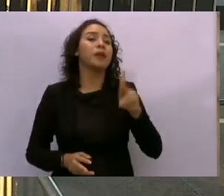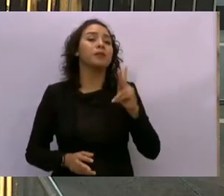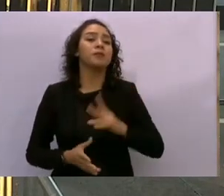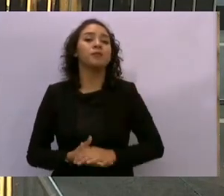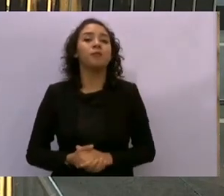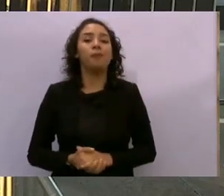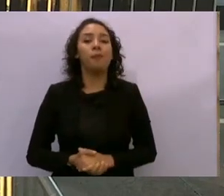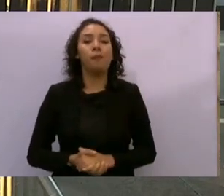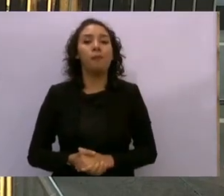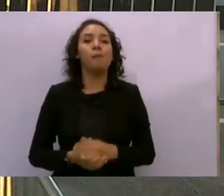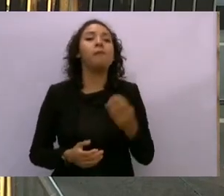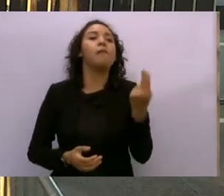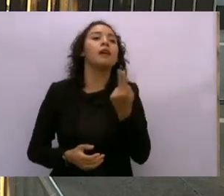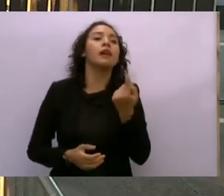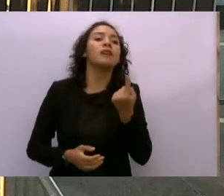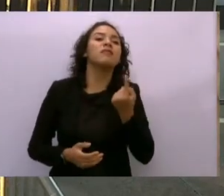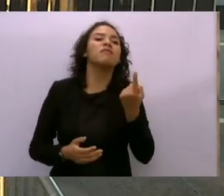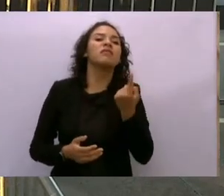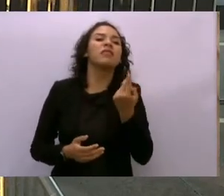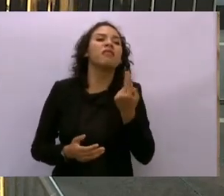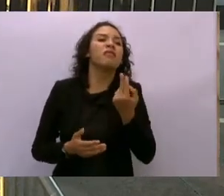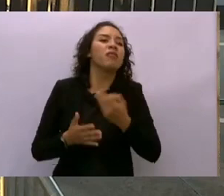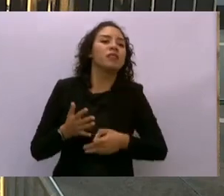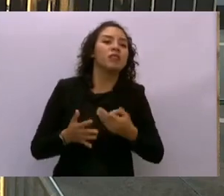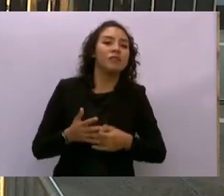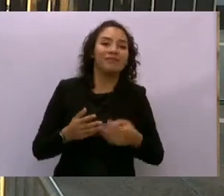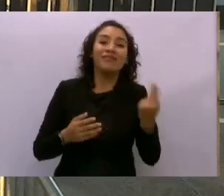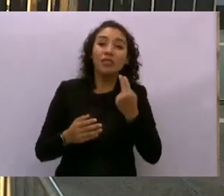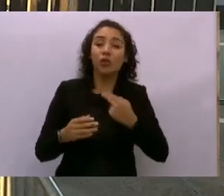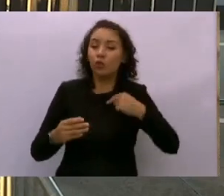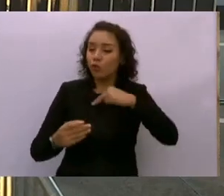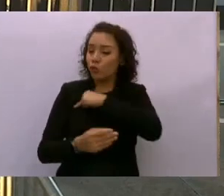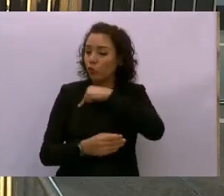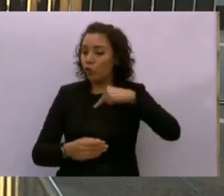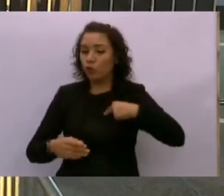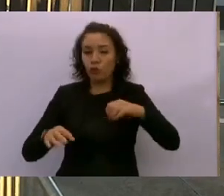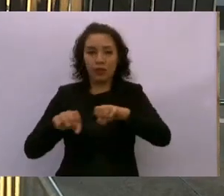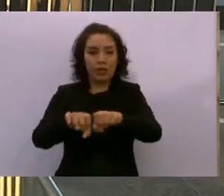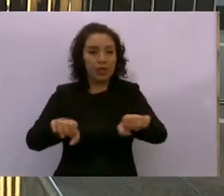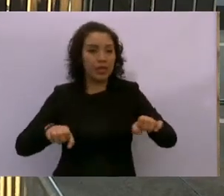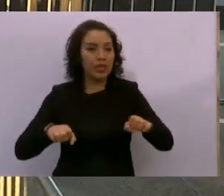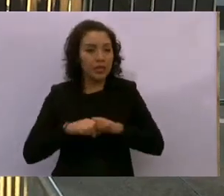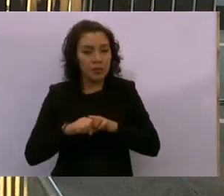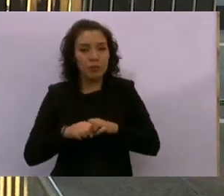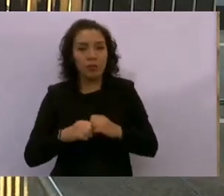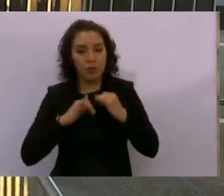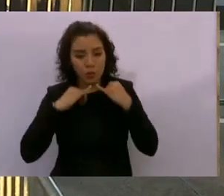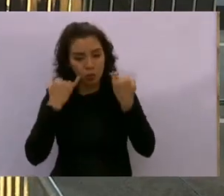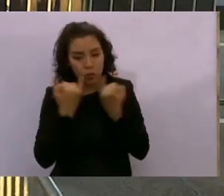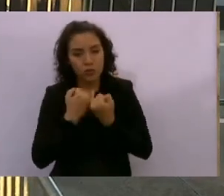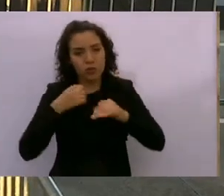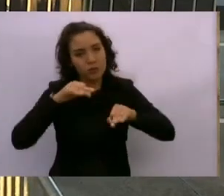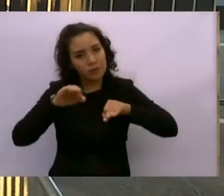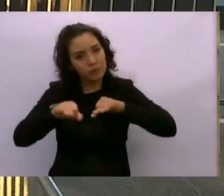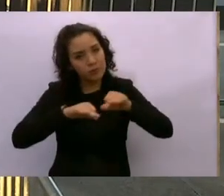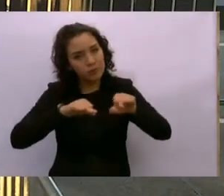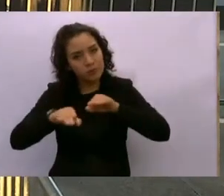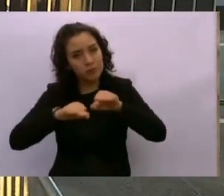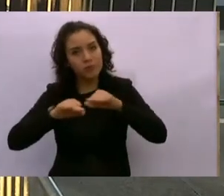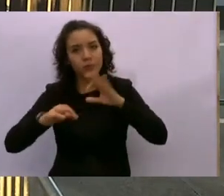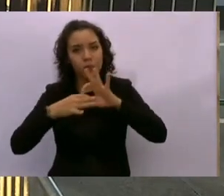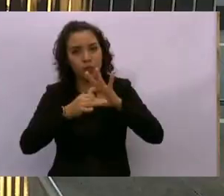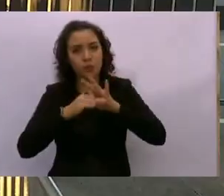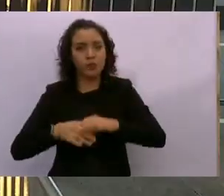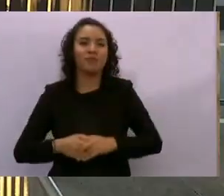¿Qué requerimos? Bueno, aplicarnos todo, que todos ayudemos, que